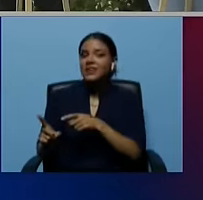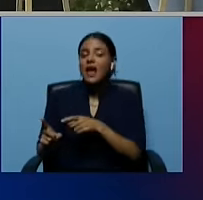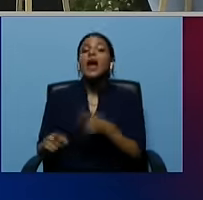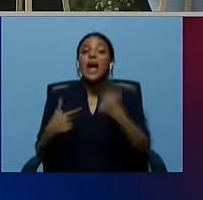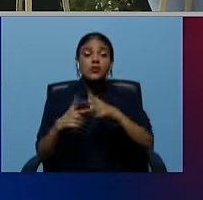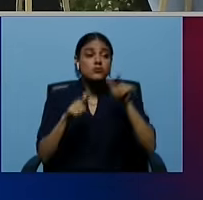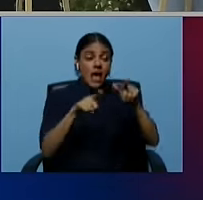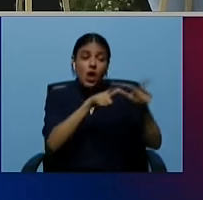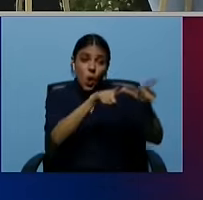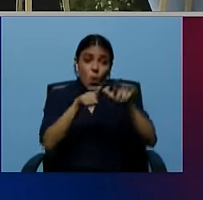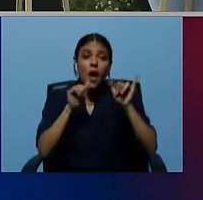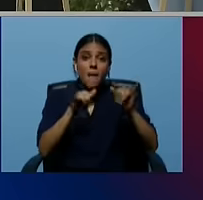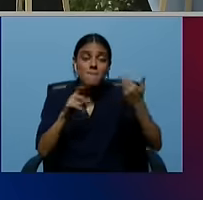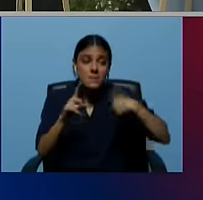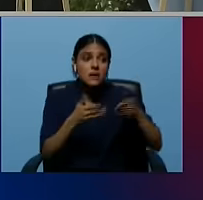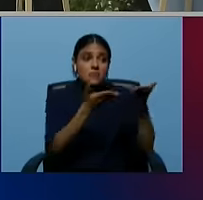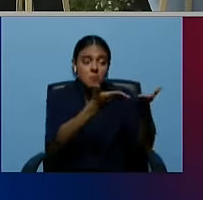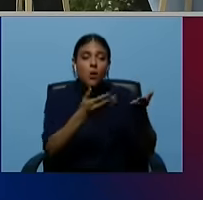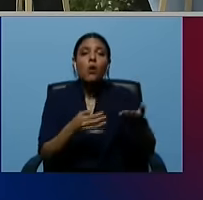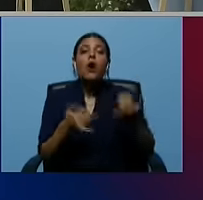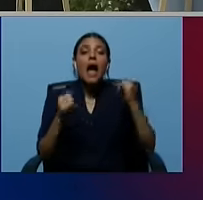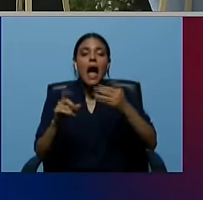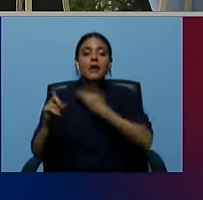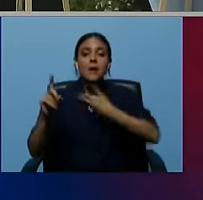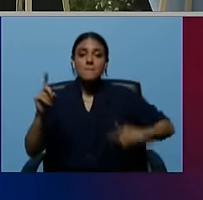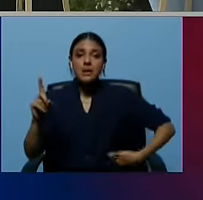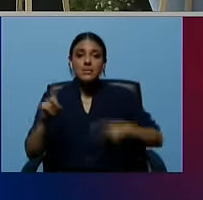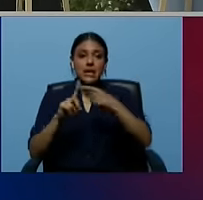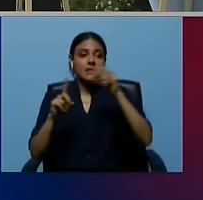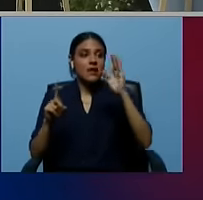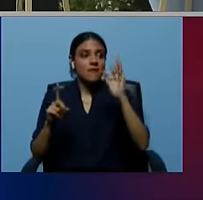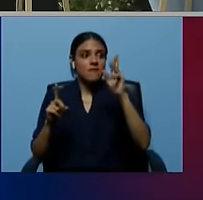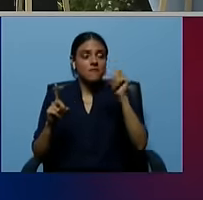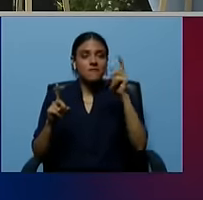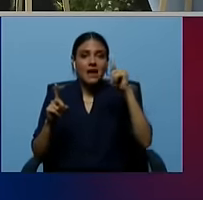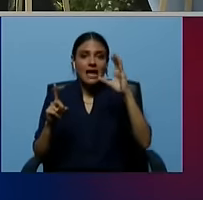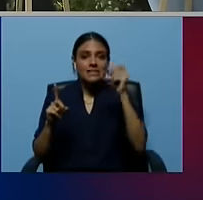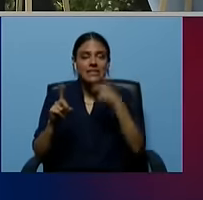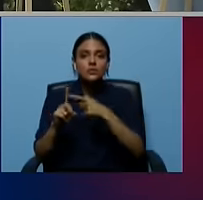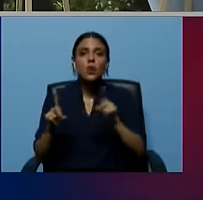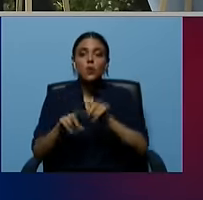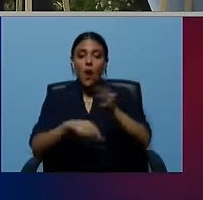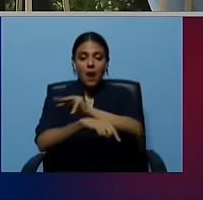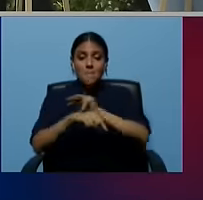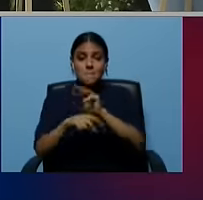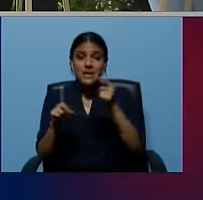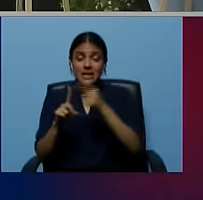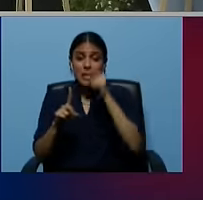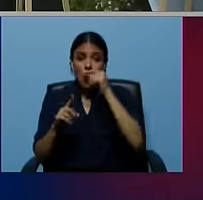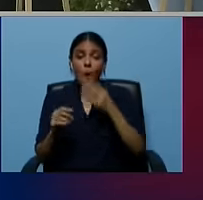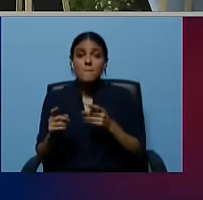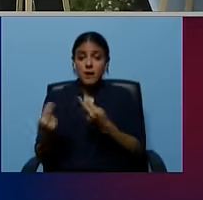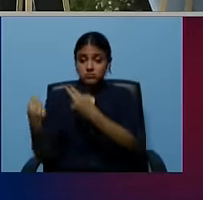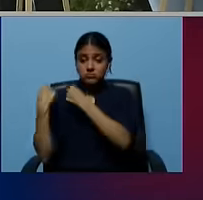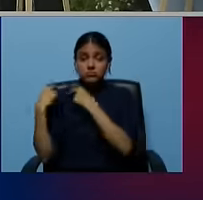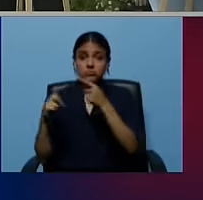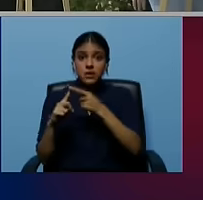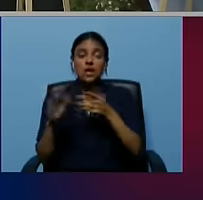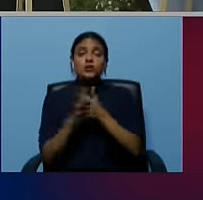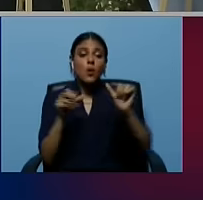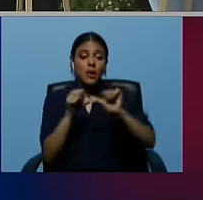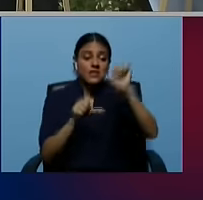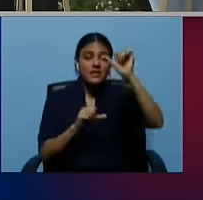está Francisco Durán, presidente de la Fundación Instituto de Ingeniería para la Investigación y el Desarrollo